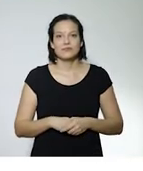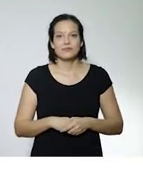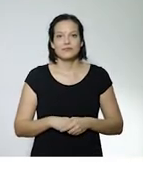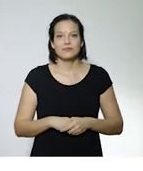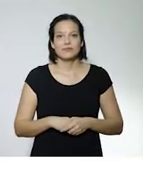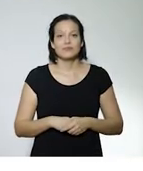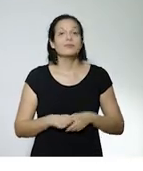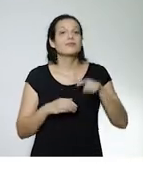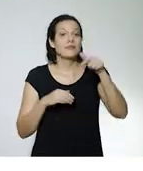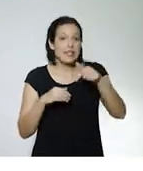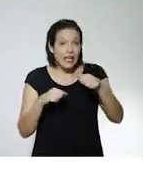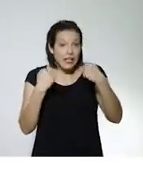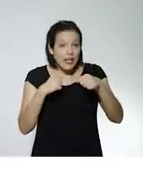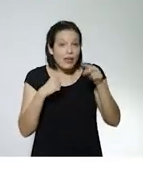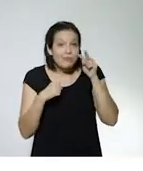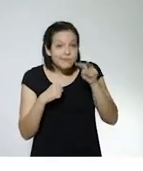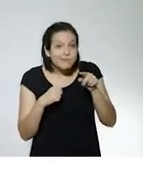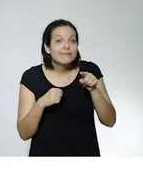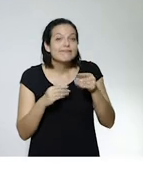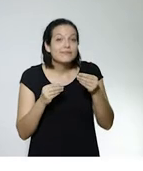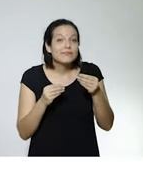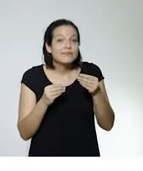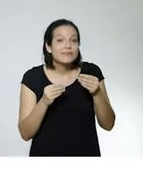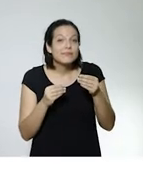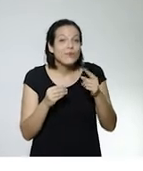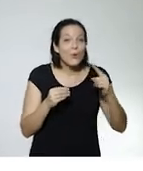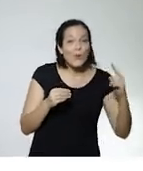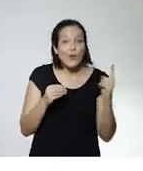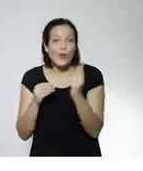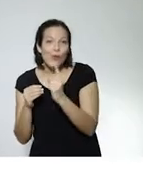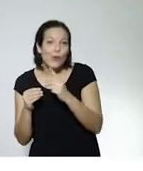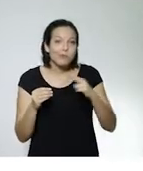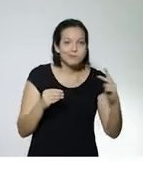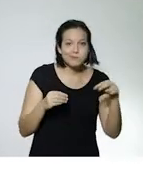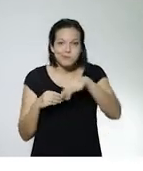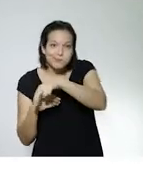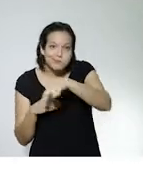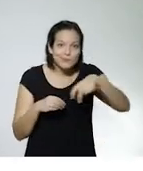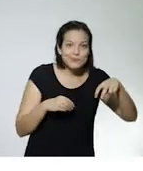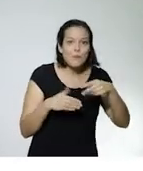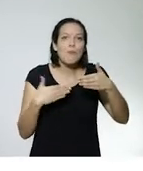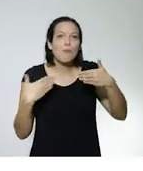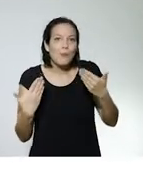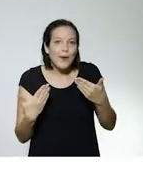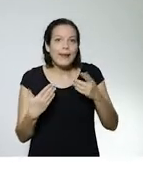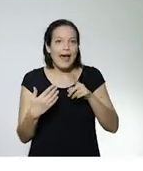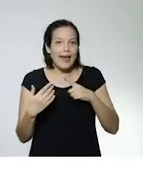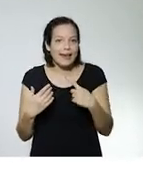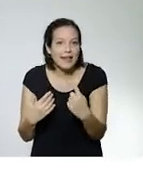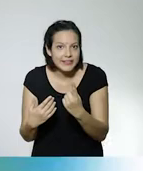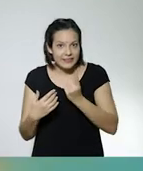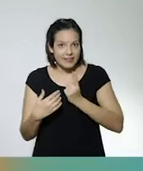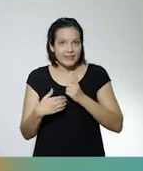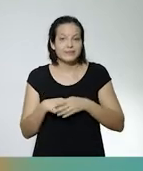En este ejercicio observamos desplazamientos hacia un lado o hacia el otro, que puede ser hacia adelante o hacia